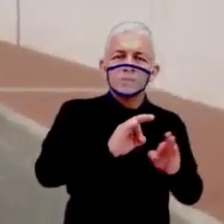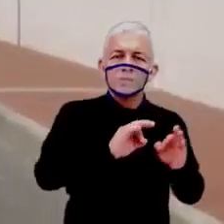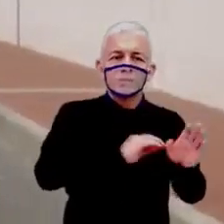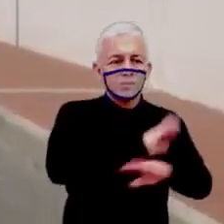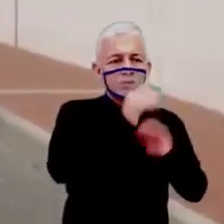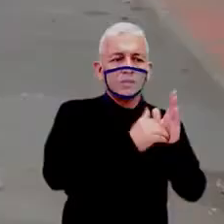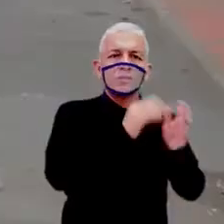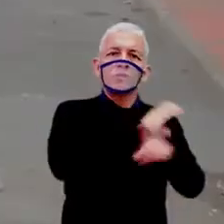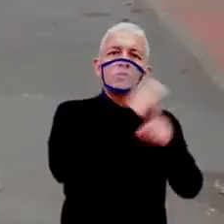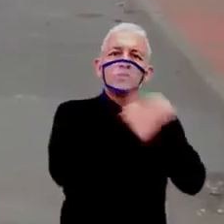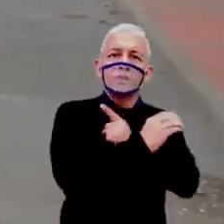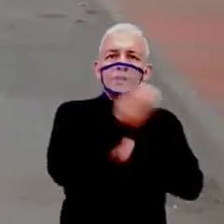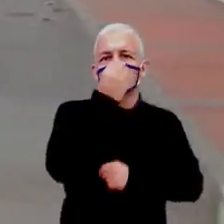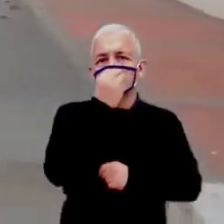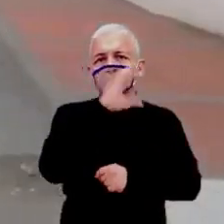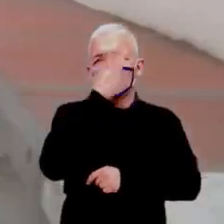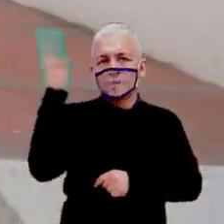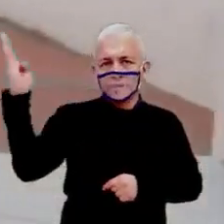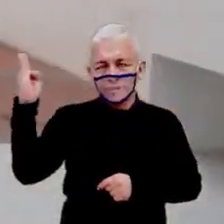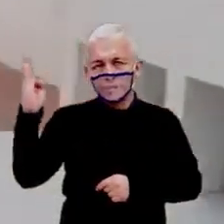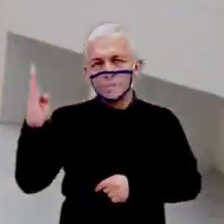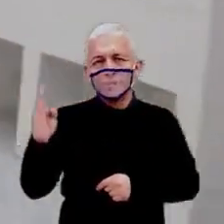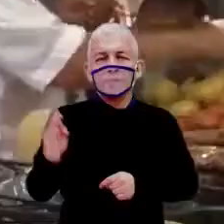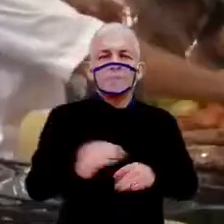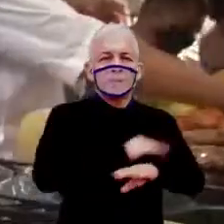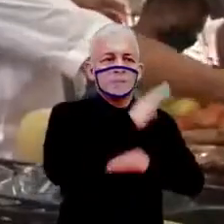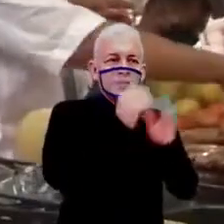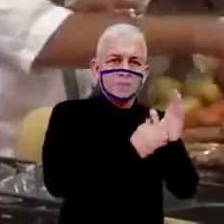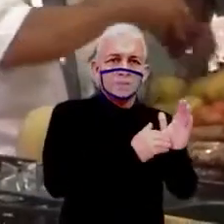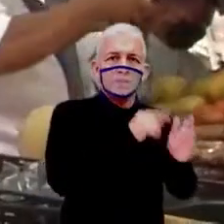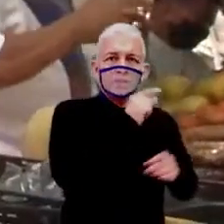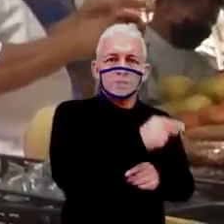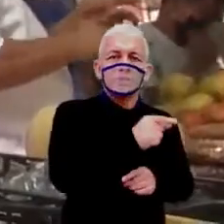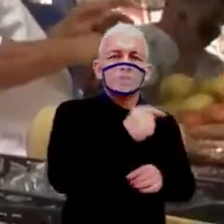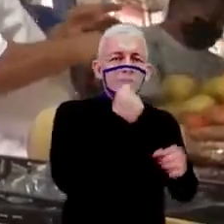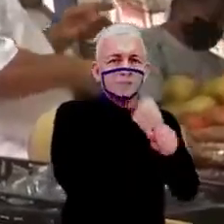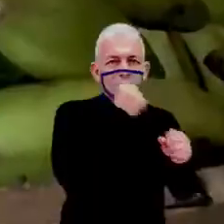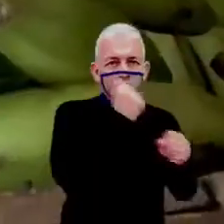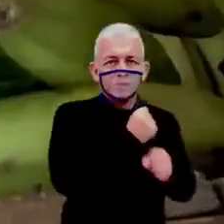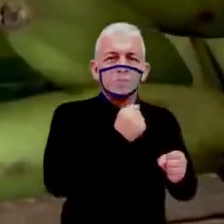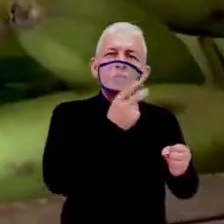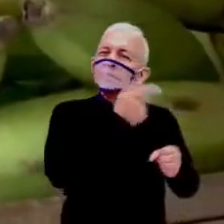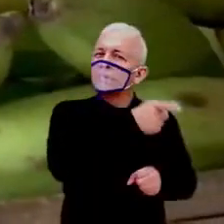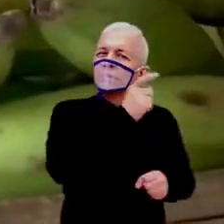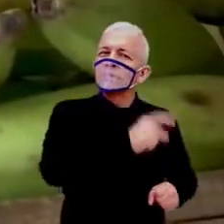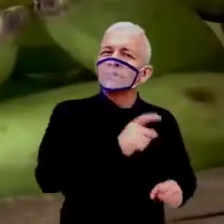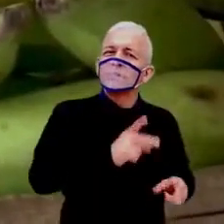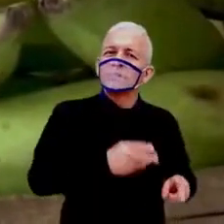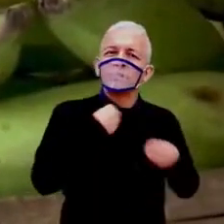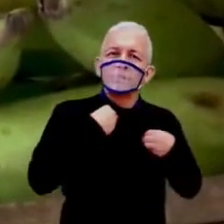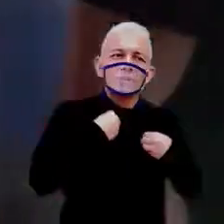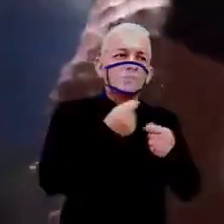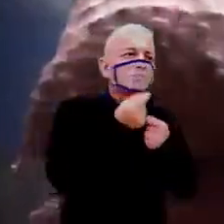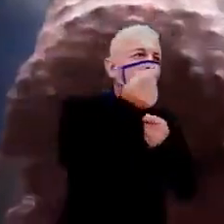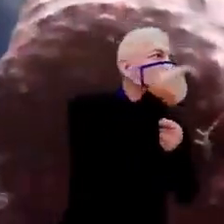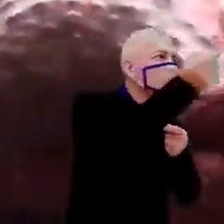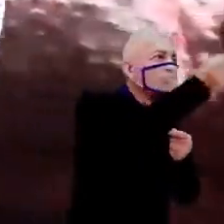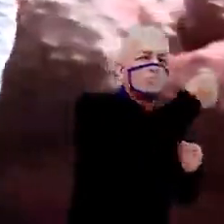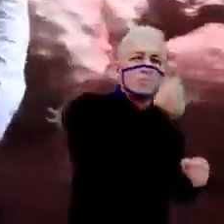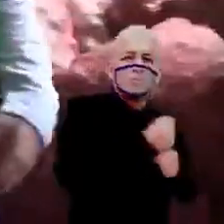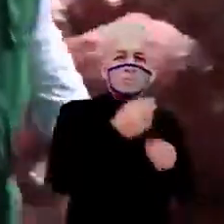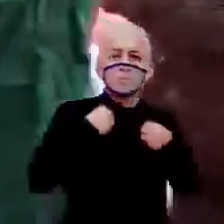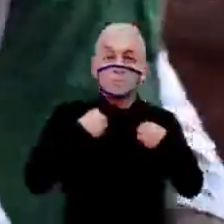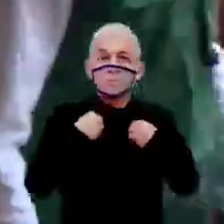centro cultural y gastronómico de Barranquilla. Y con el renacer del centro trabajaremos para que la gente viva en el centro, trabaje en el centro y